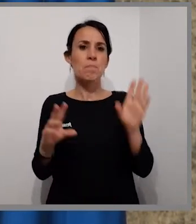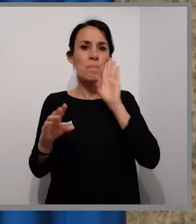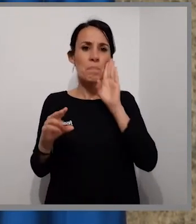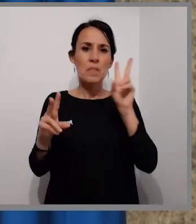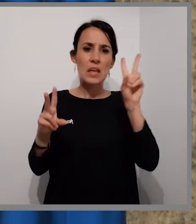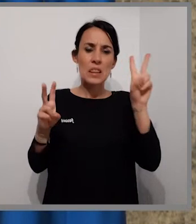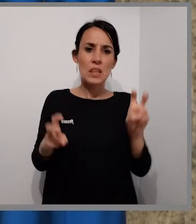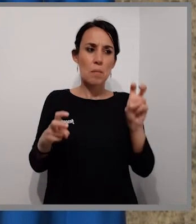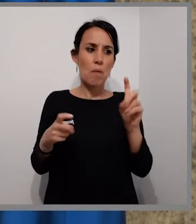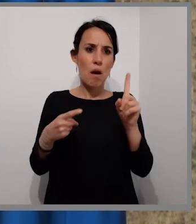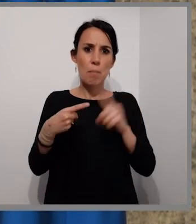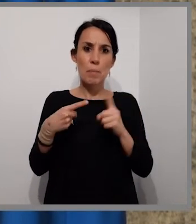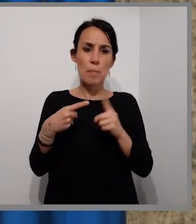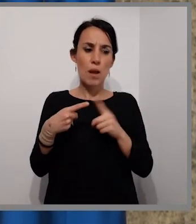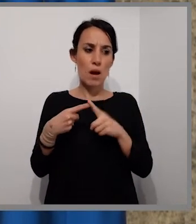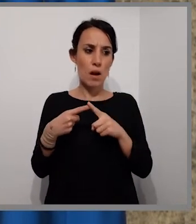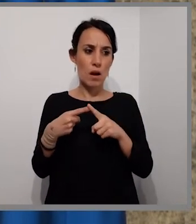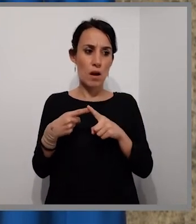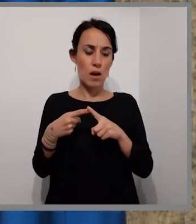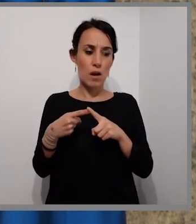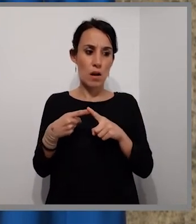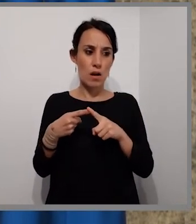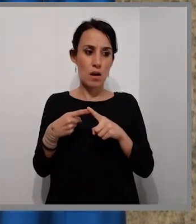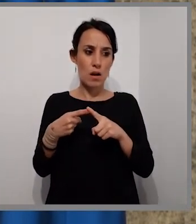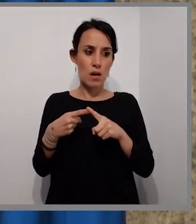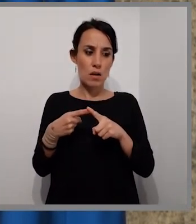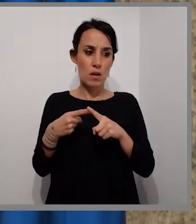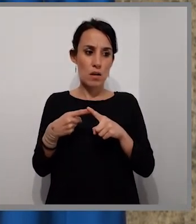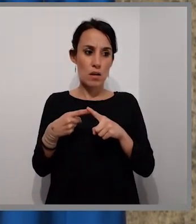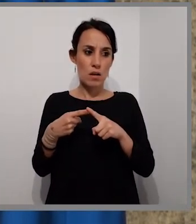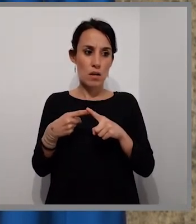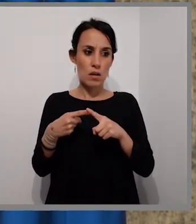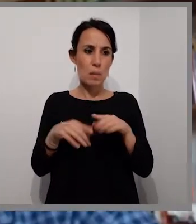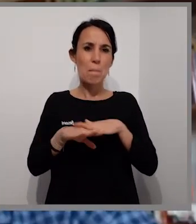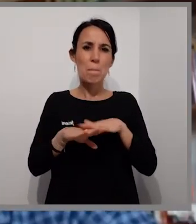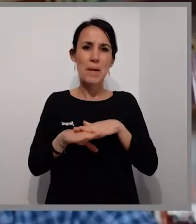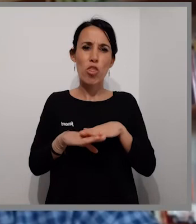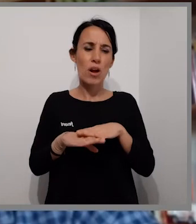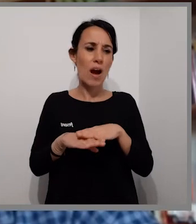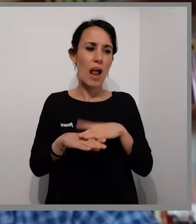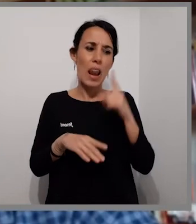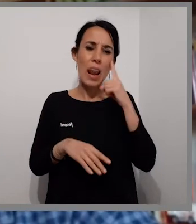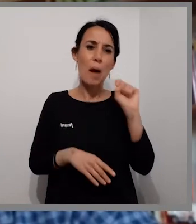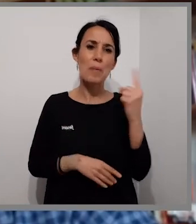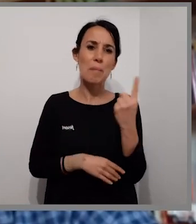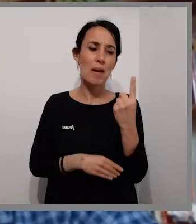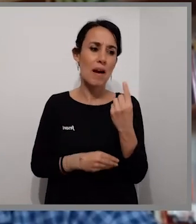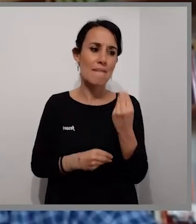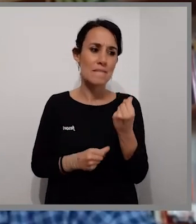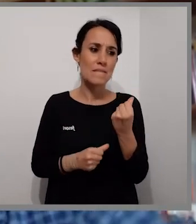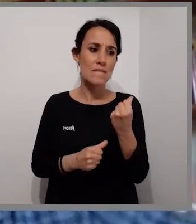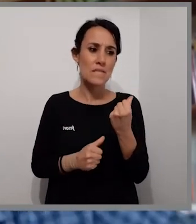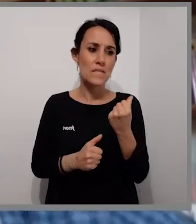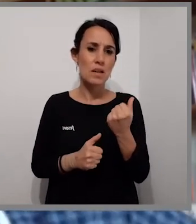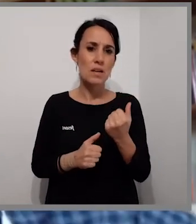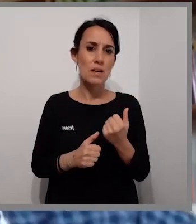Y respecto a la cuestión que la primera era Perdona, Víctor, ¿me recuerdas que era